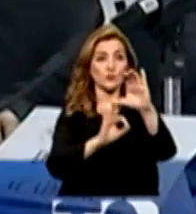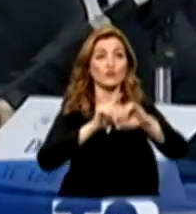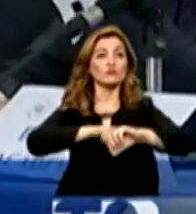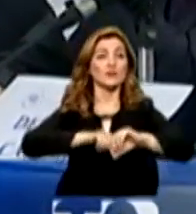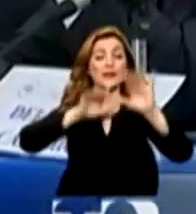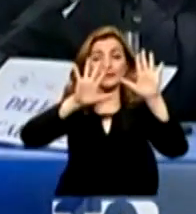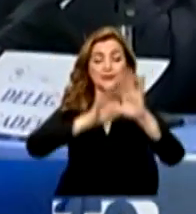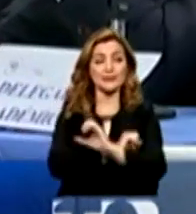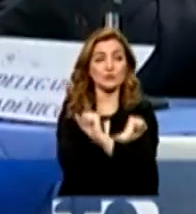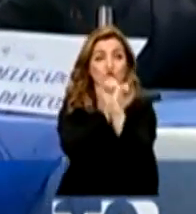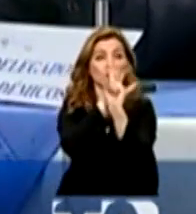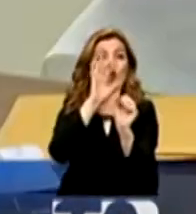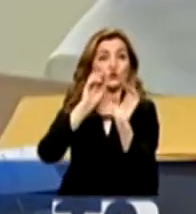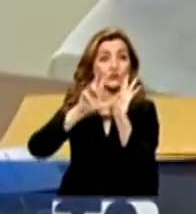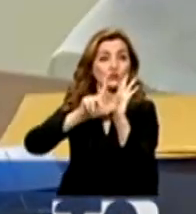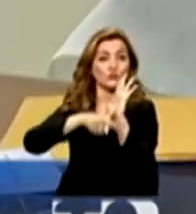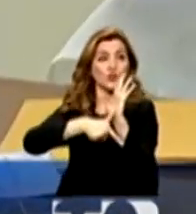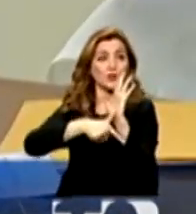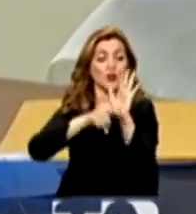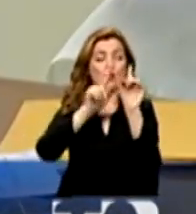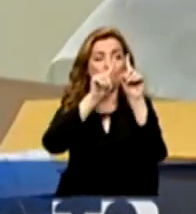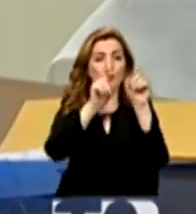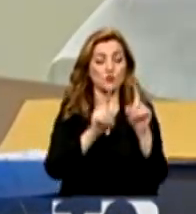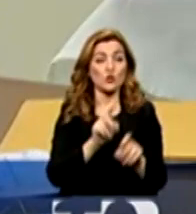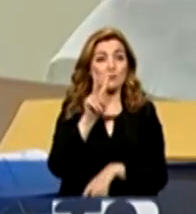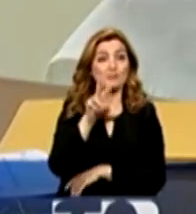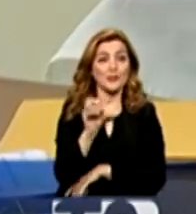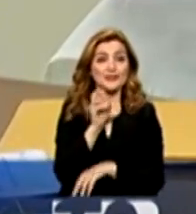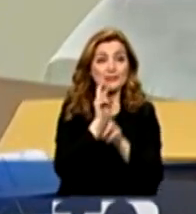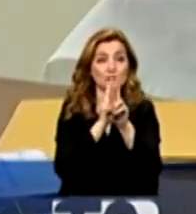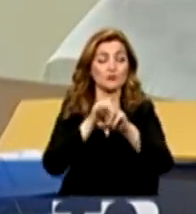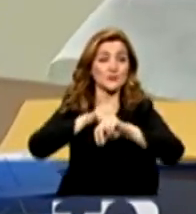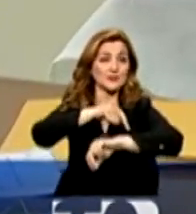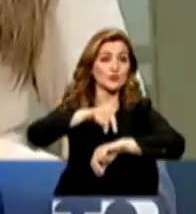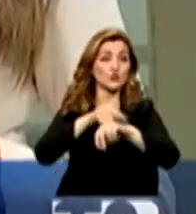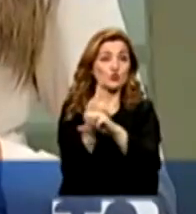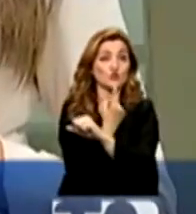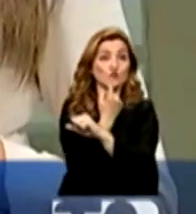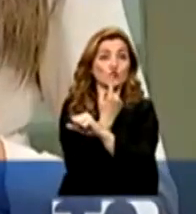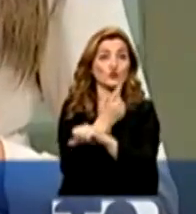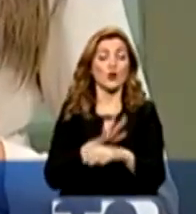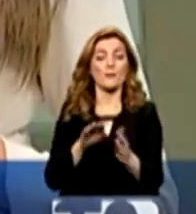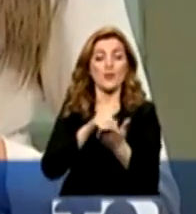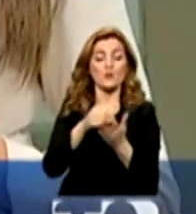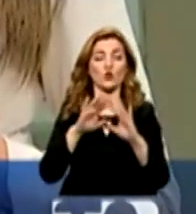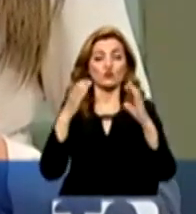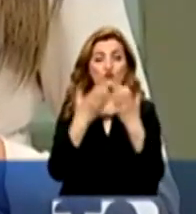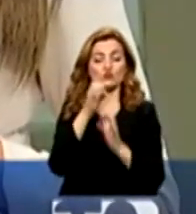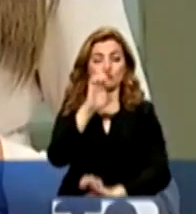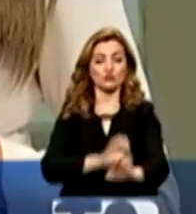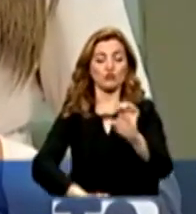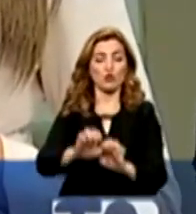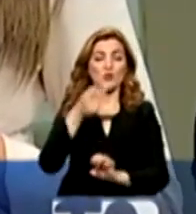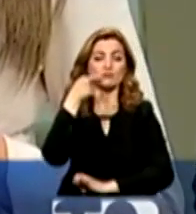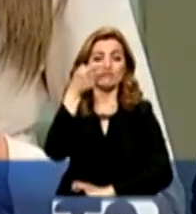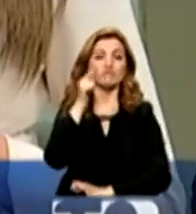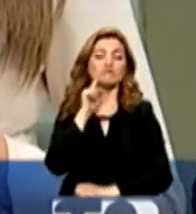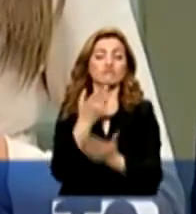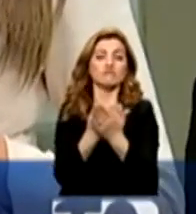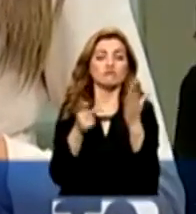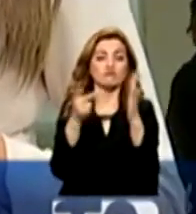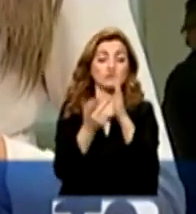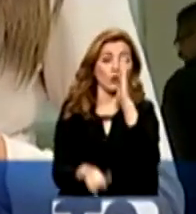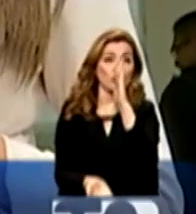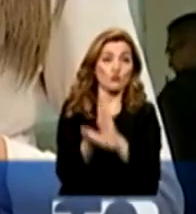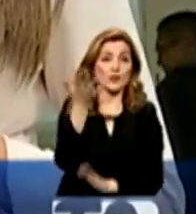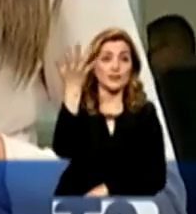las 10:50. Fueron 20 preguntas que tuvieron que responder en 60 minutos. Según un miembro de la comisión calificadora, la prueba con el puntaje más alto